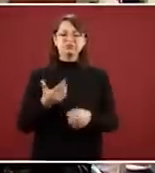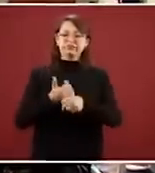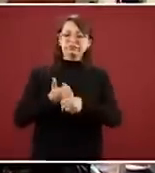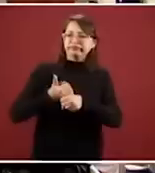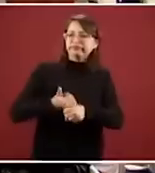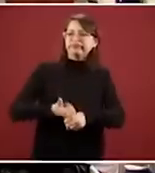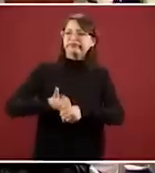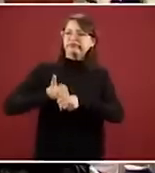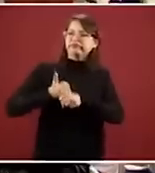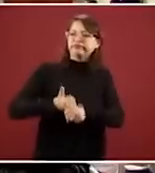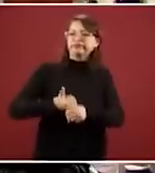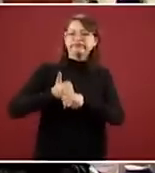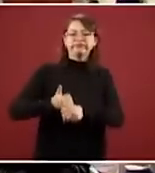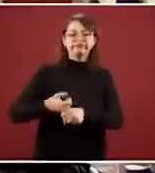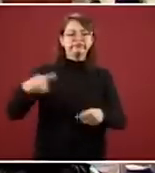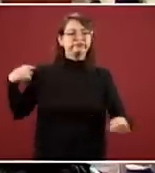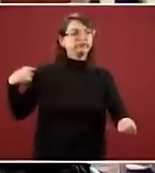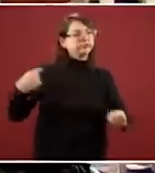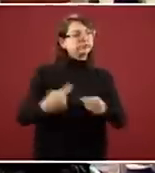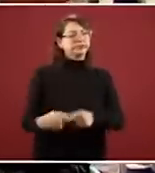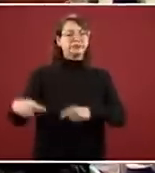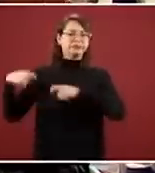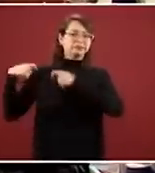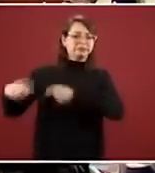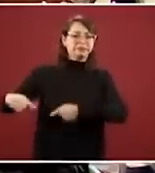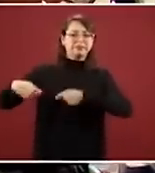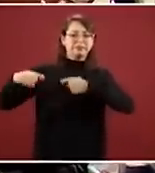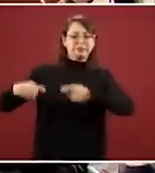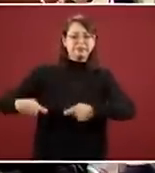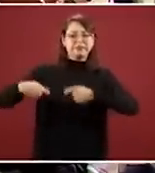padeciendo, se heredó